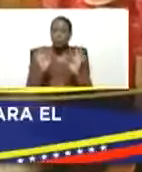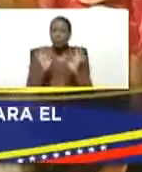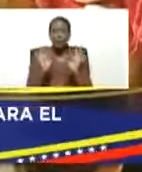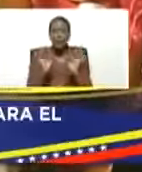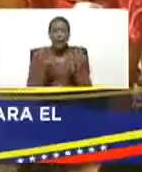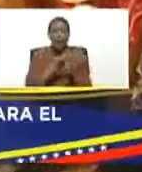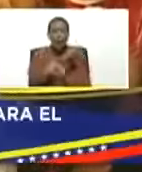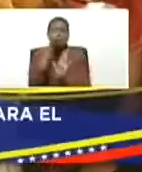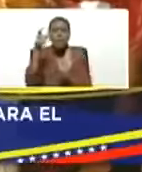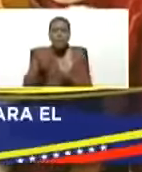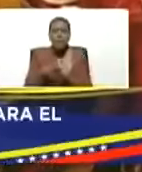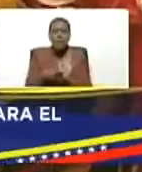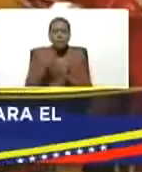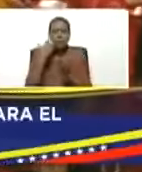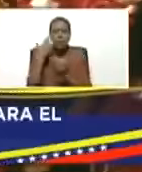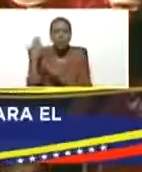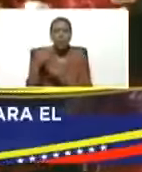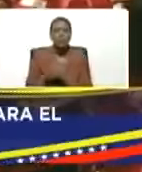paquete.